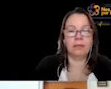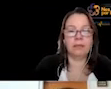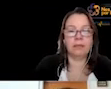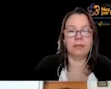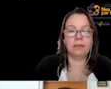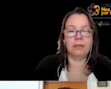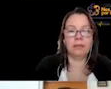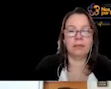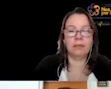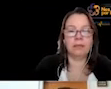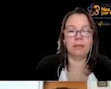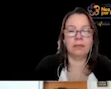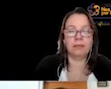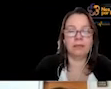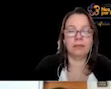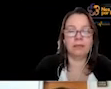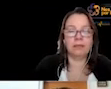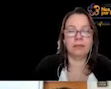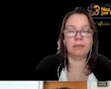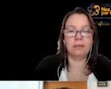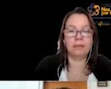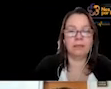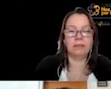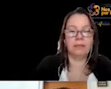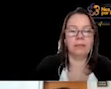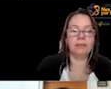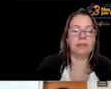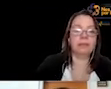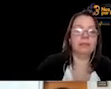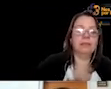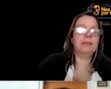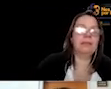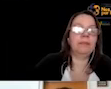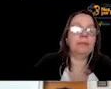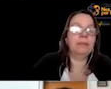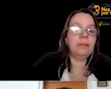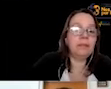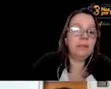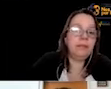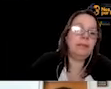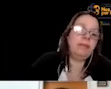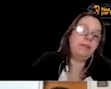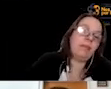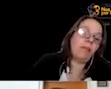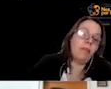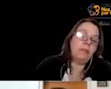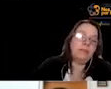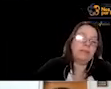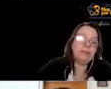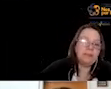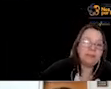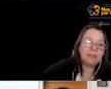población uruguaya nos recomienda aumentar la actividad física y disminuir lo que es el consumo de azúcar y sal. ¿Por qué le pongo el plato? Nuevamente le